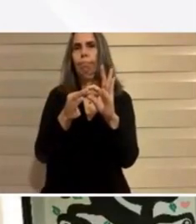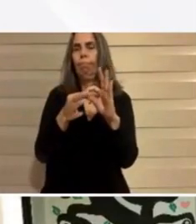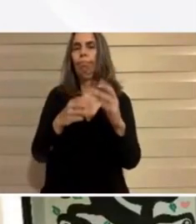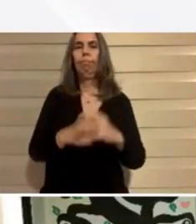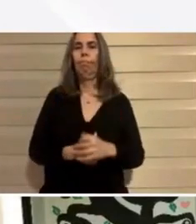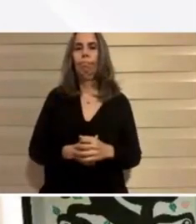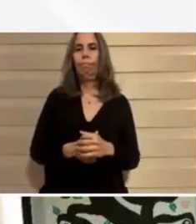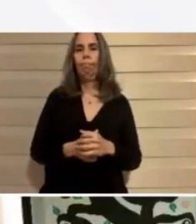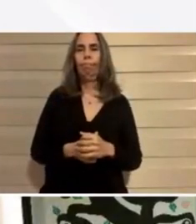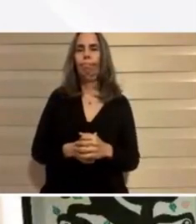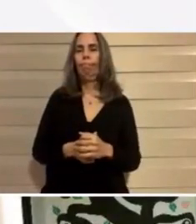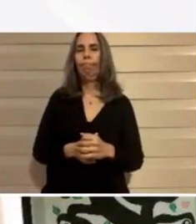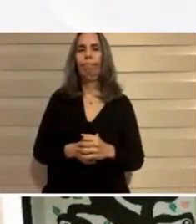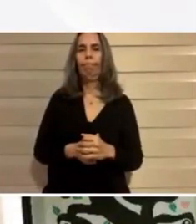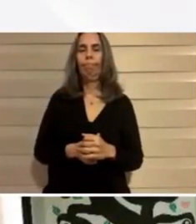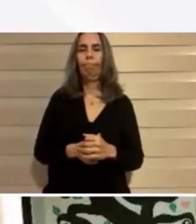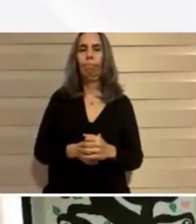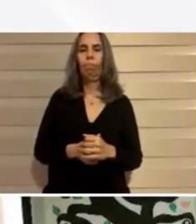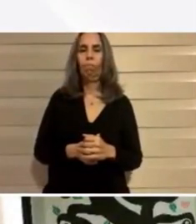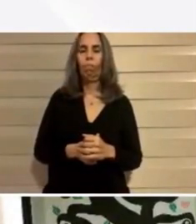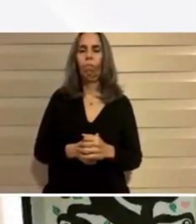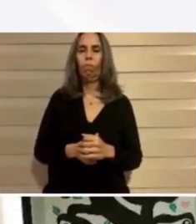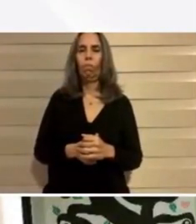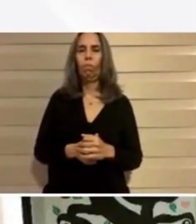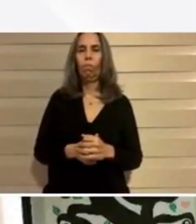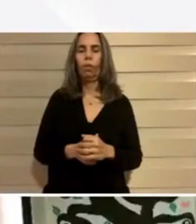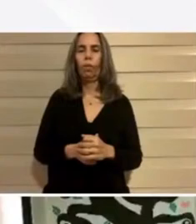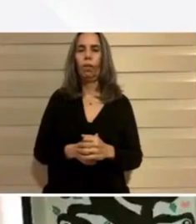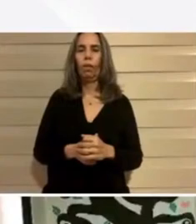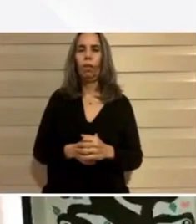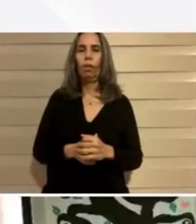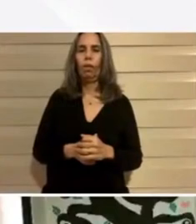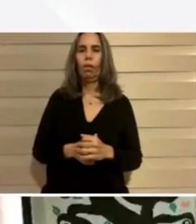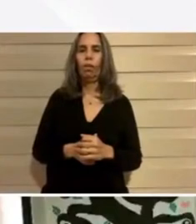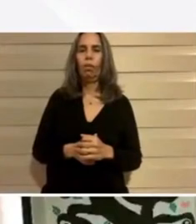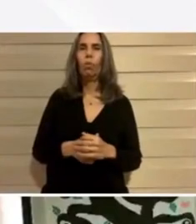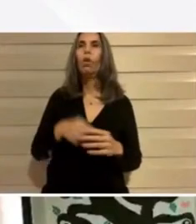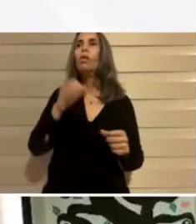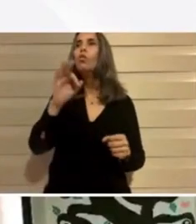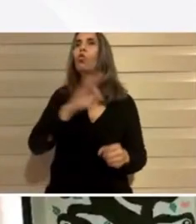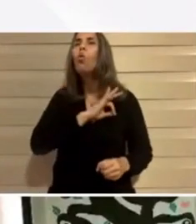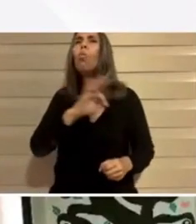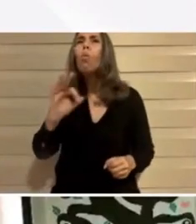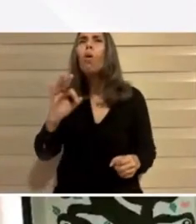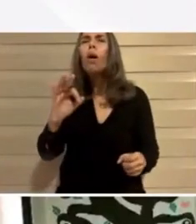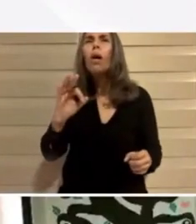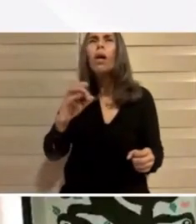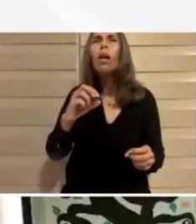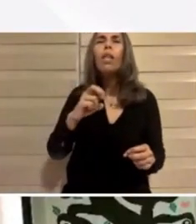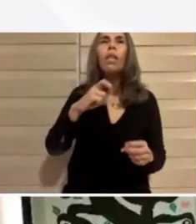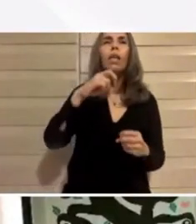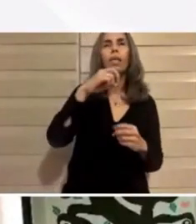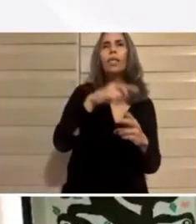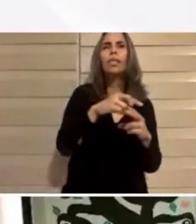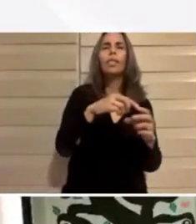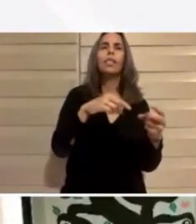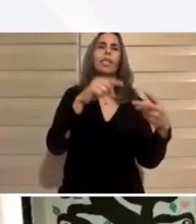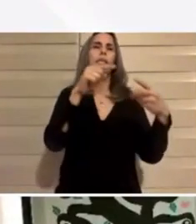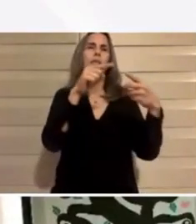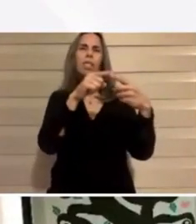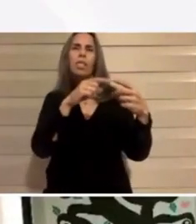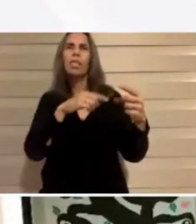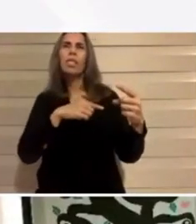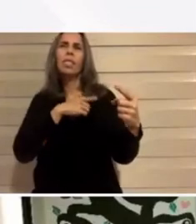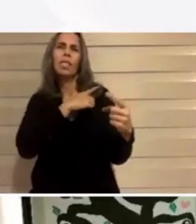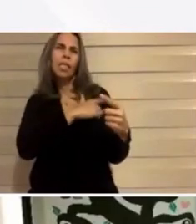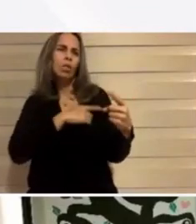etiquetas, sobre todo a sociedades. Se vale viajar de uno a otro y tomar todo aquello que